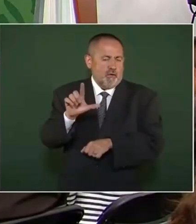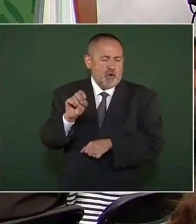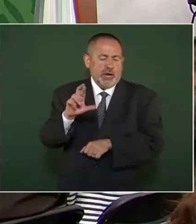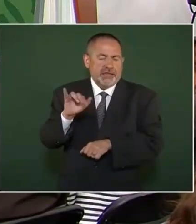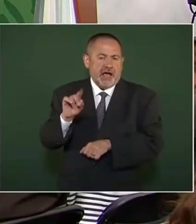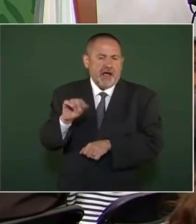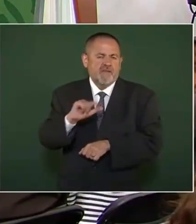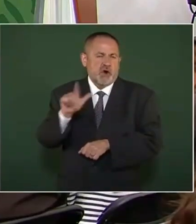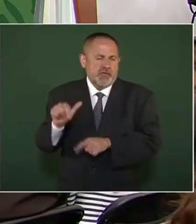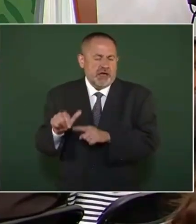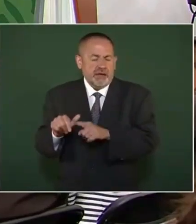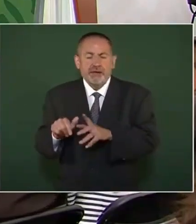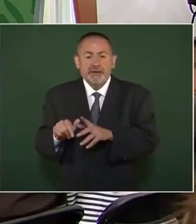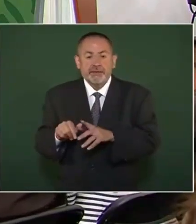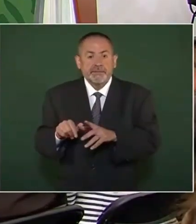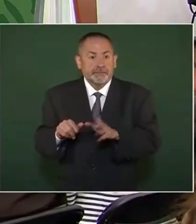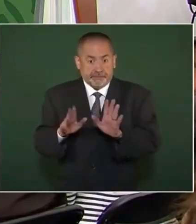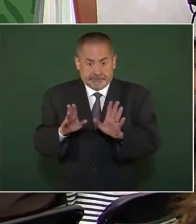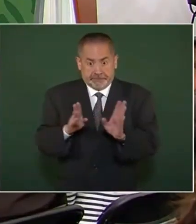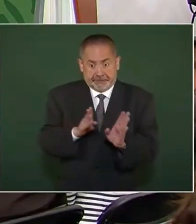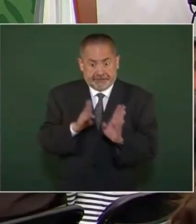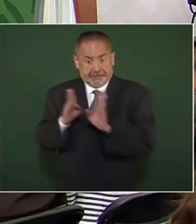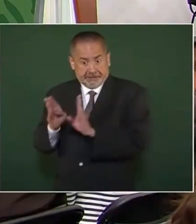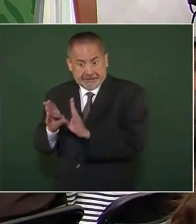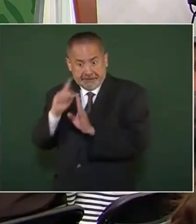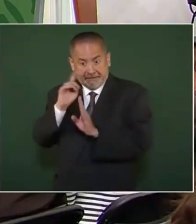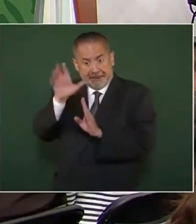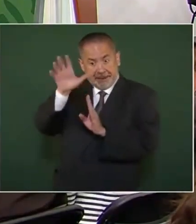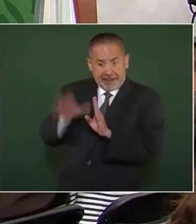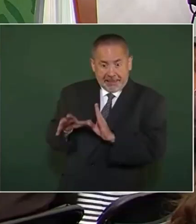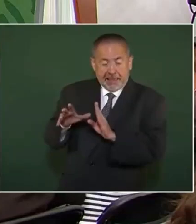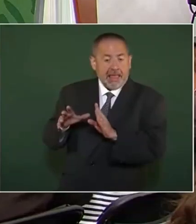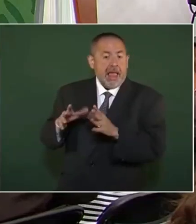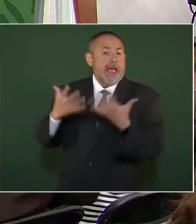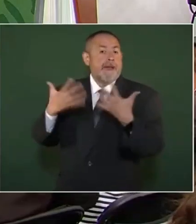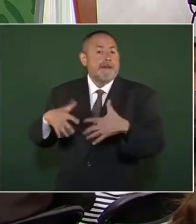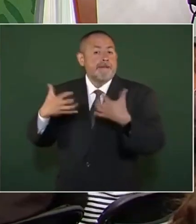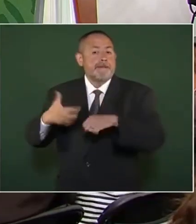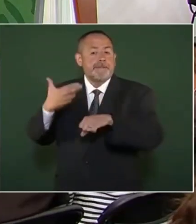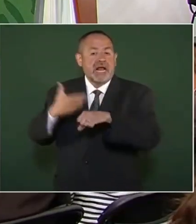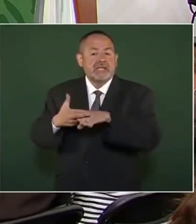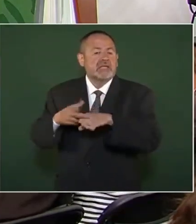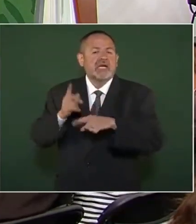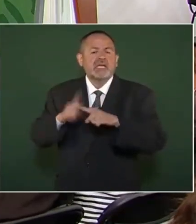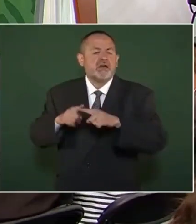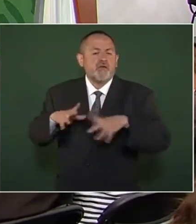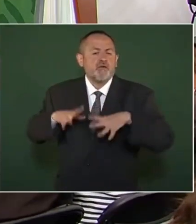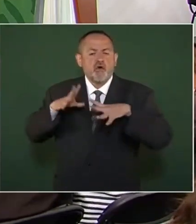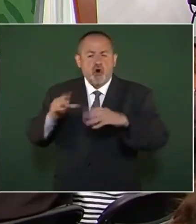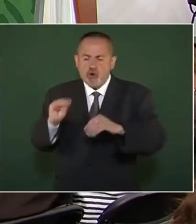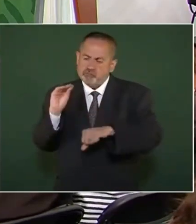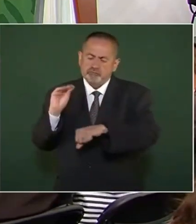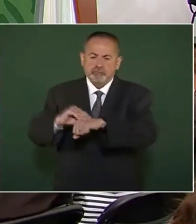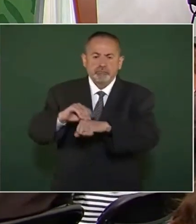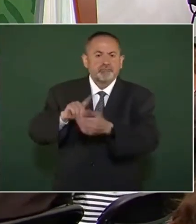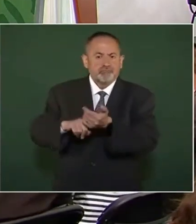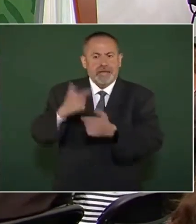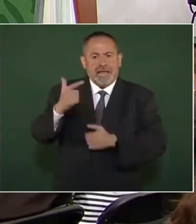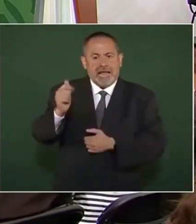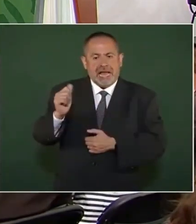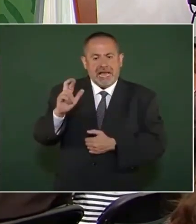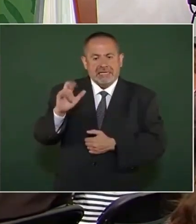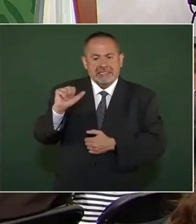Lo de este lado es la empresa que fundó y hizo funcionar García